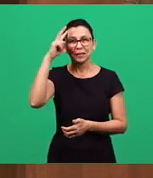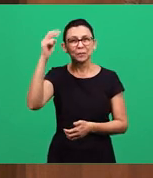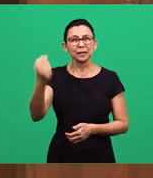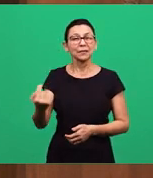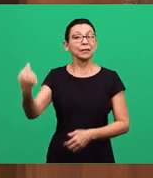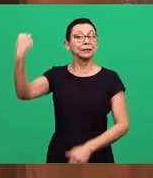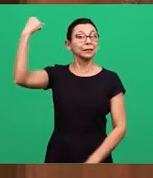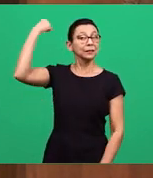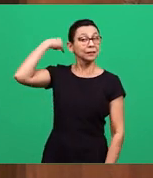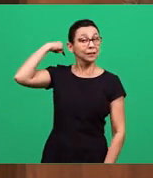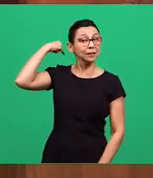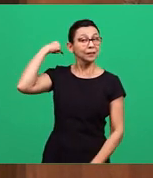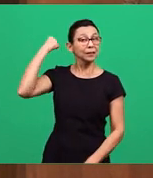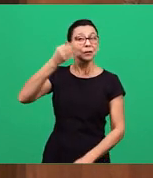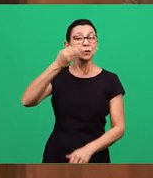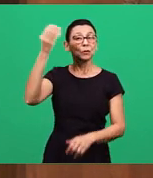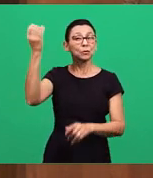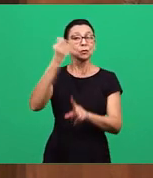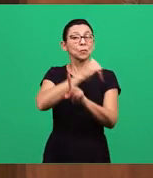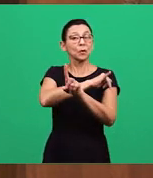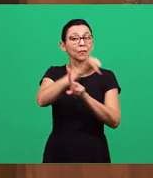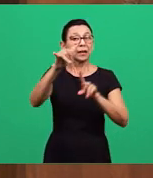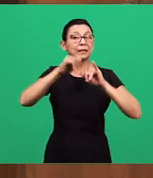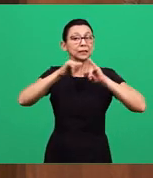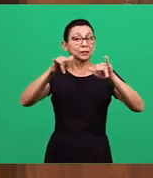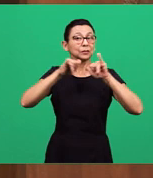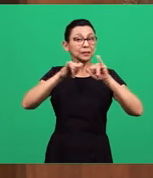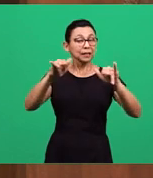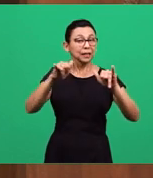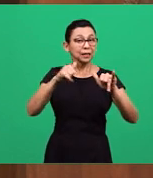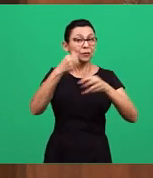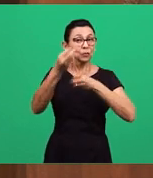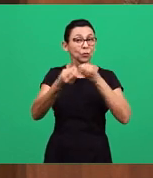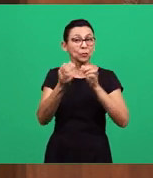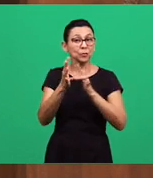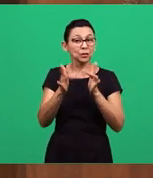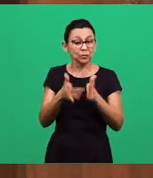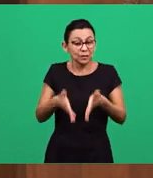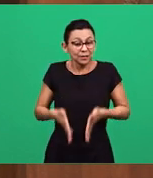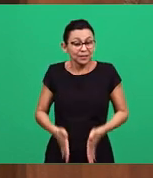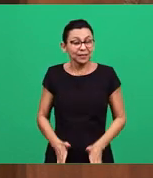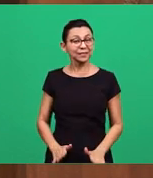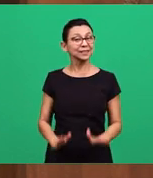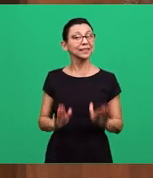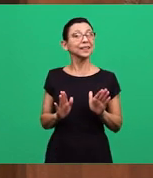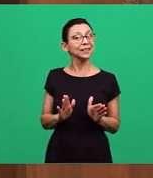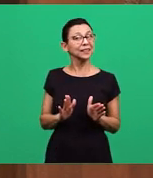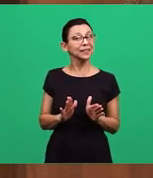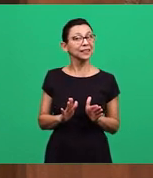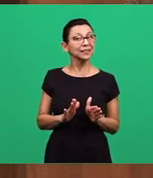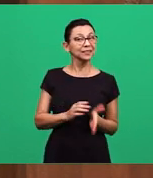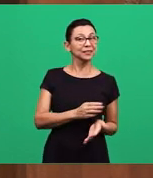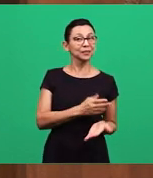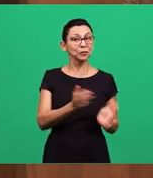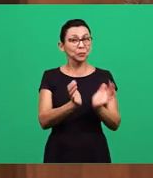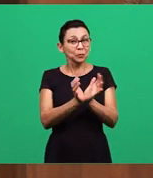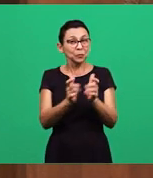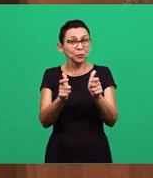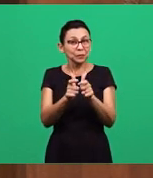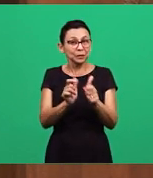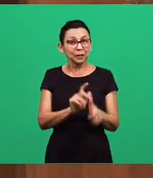habían anunciado, de que como se daría el nacimiento de Jesús, y ellos estaban en aquel momento vigilando.